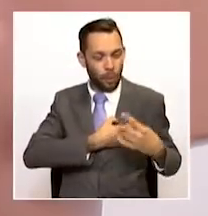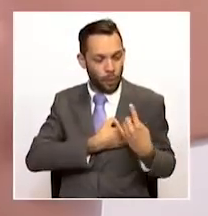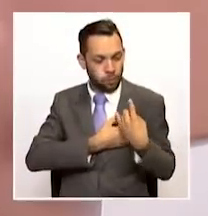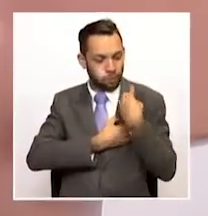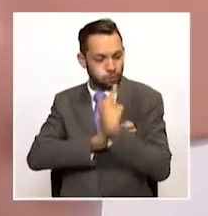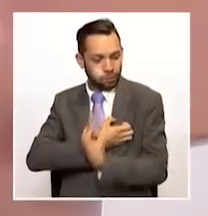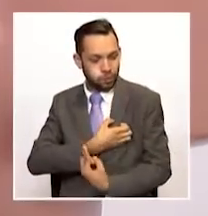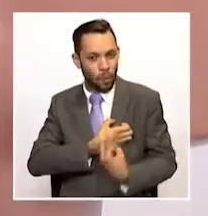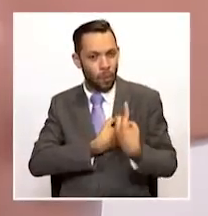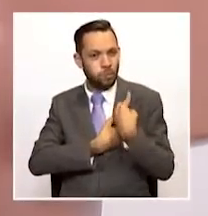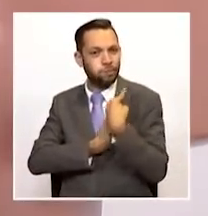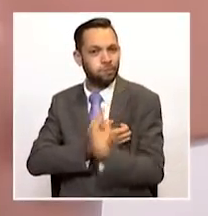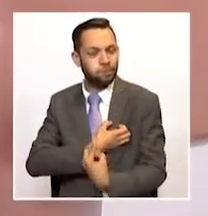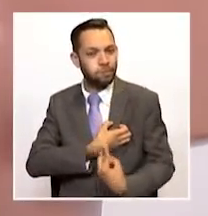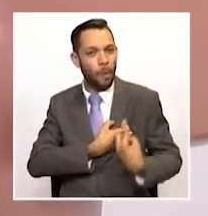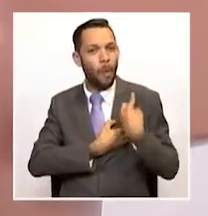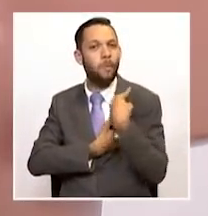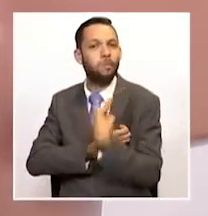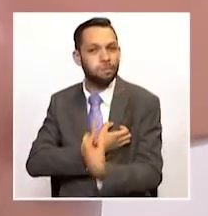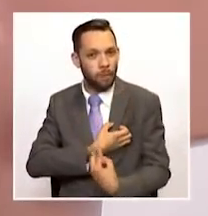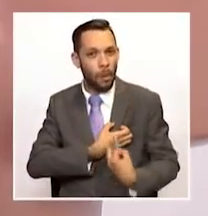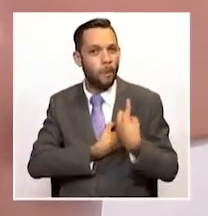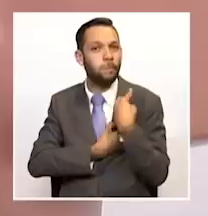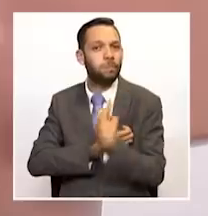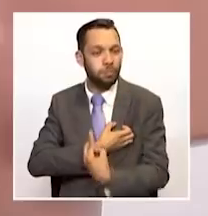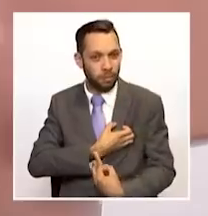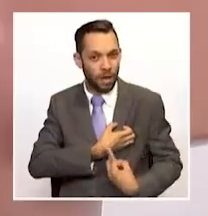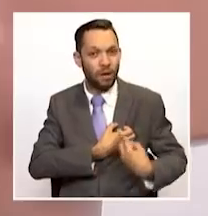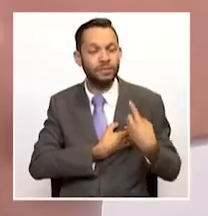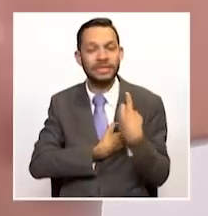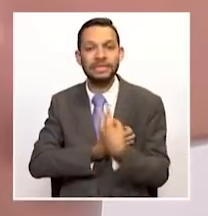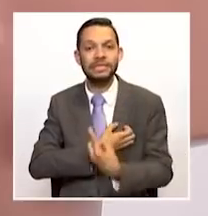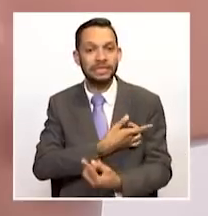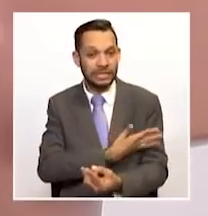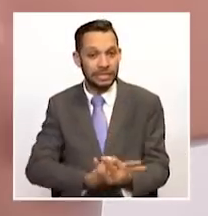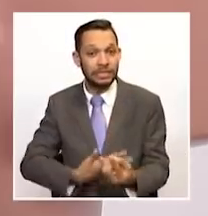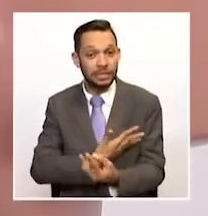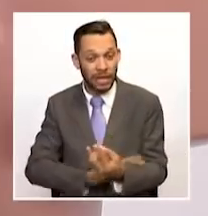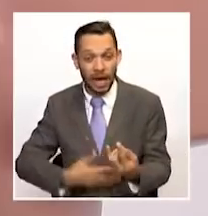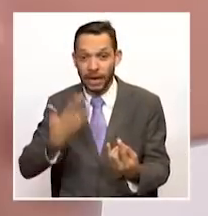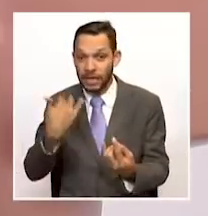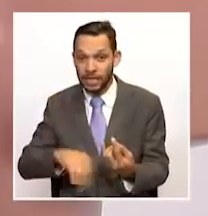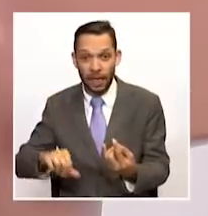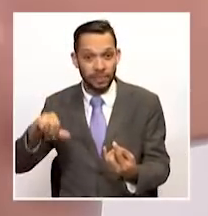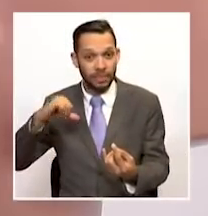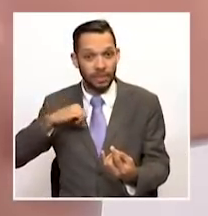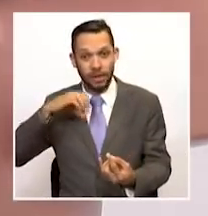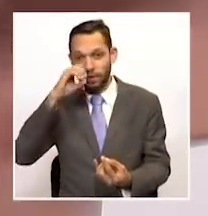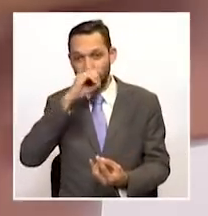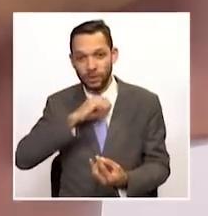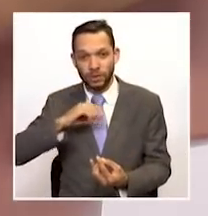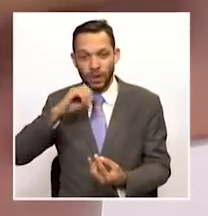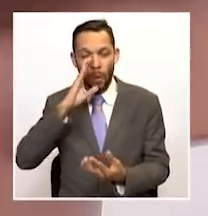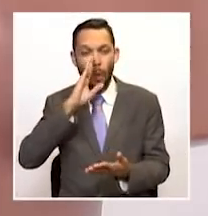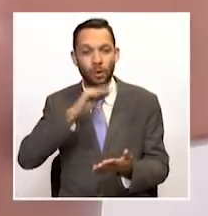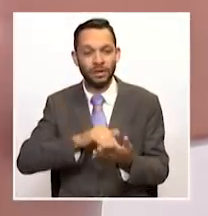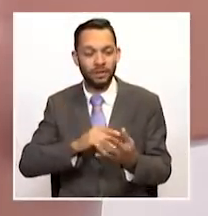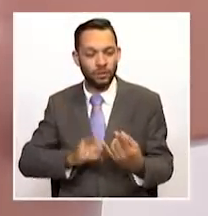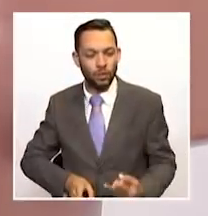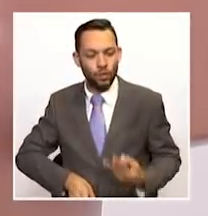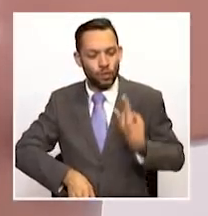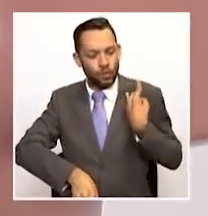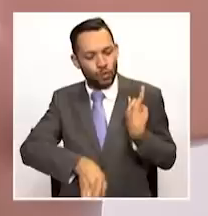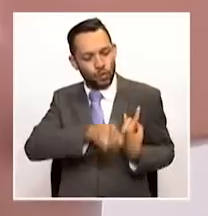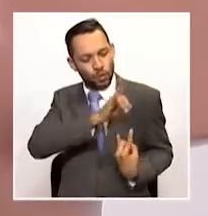y el ventrículo izquierdo toda la sangre oxigenada pasa nuevamente por la aorta hacia todo el cuerpo